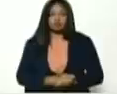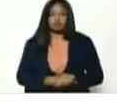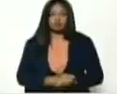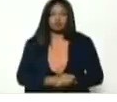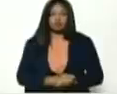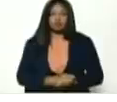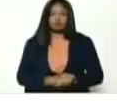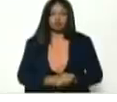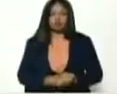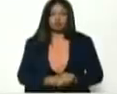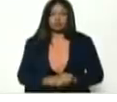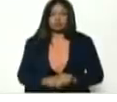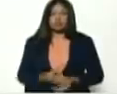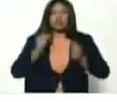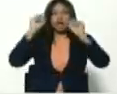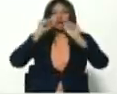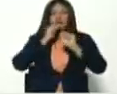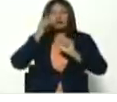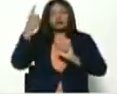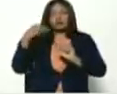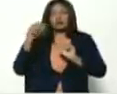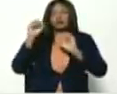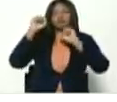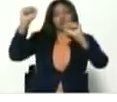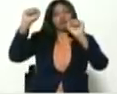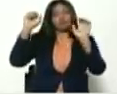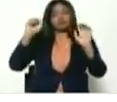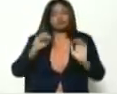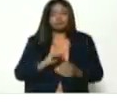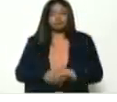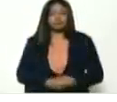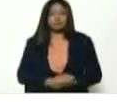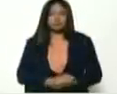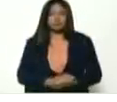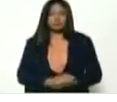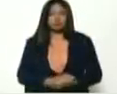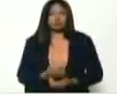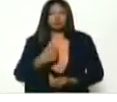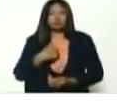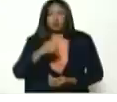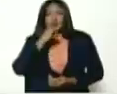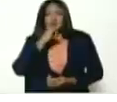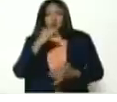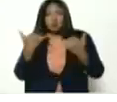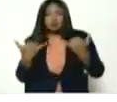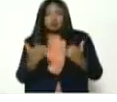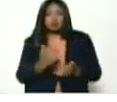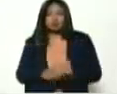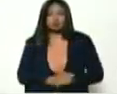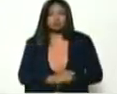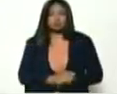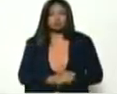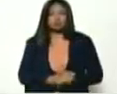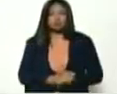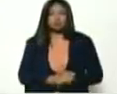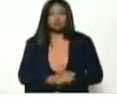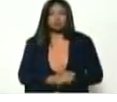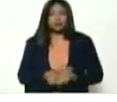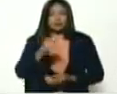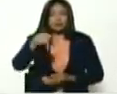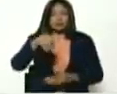y que gane el que tenga que ganar y lo anuncian a partir de estas